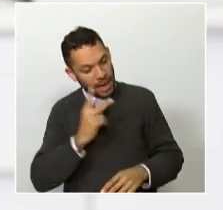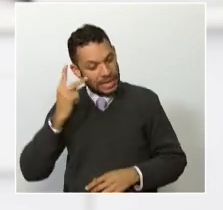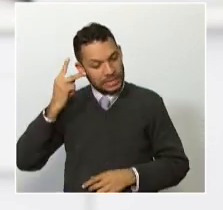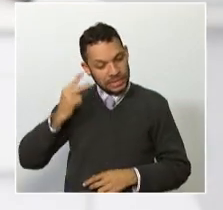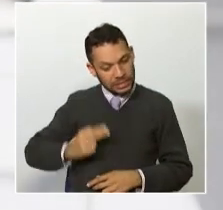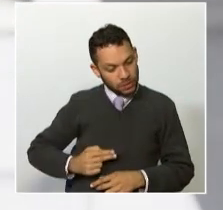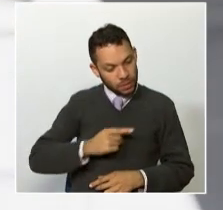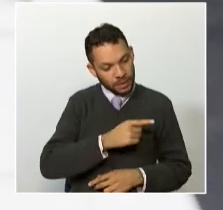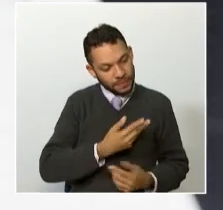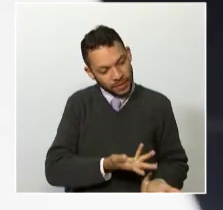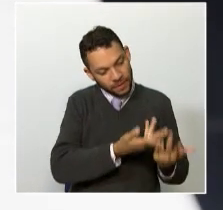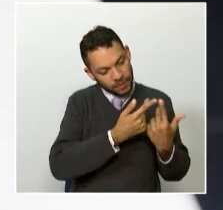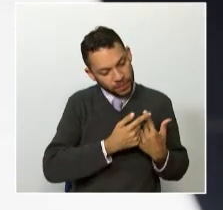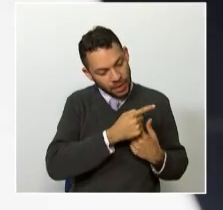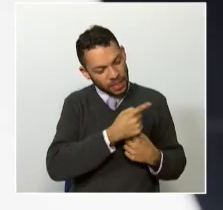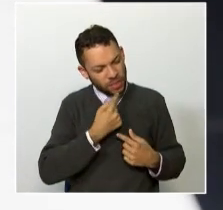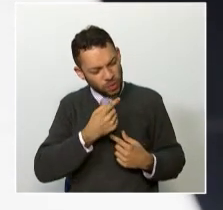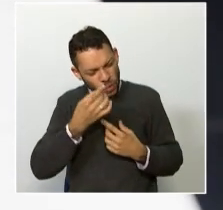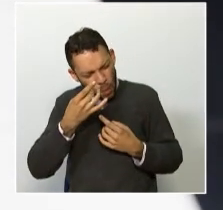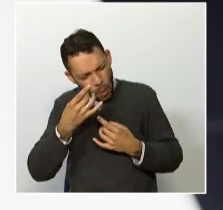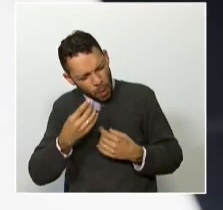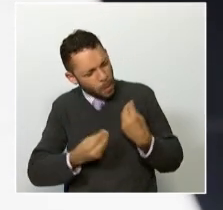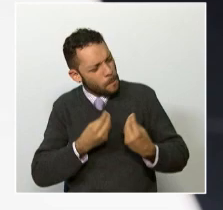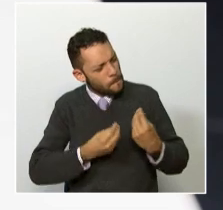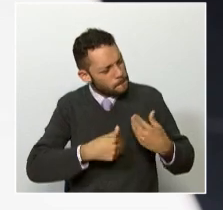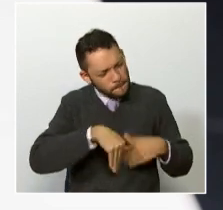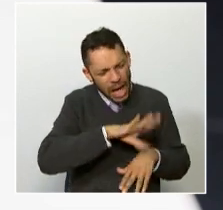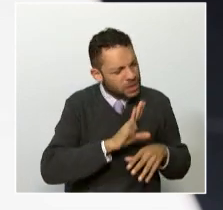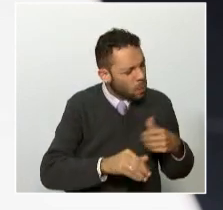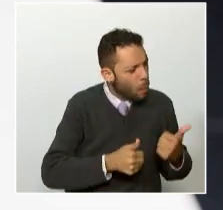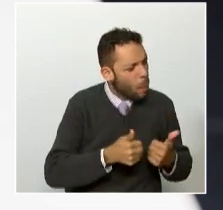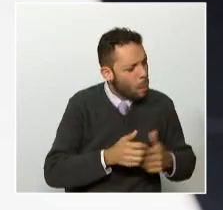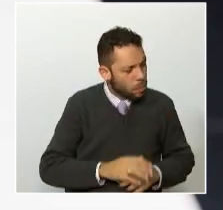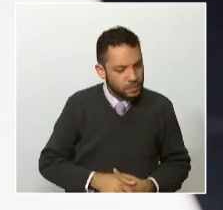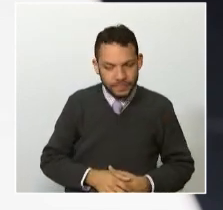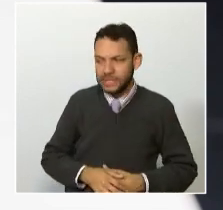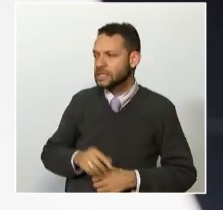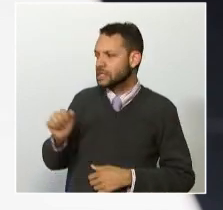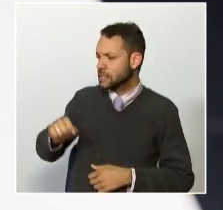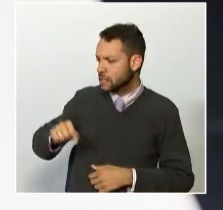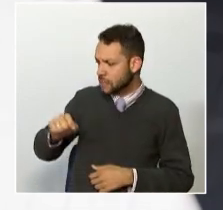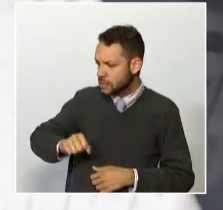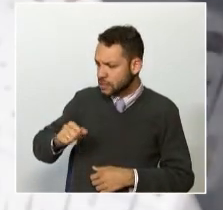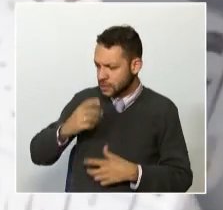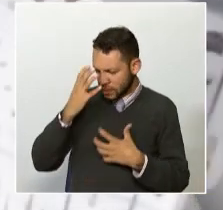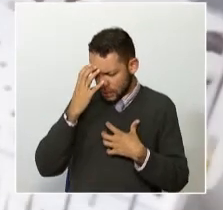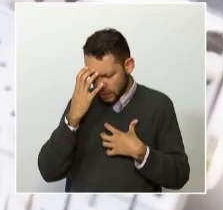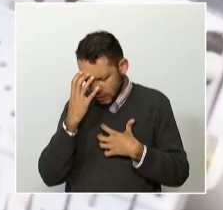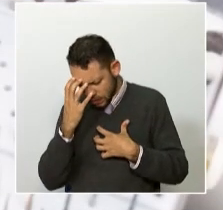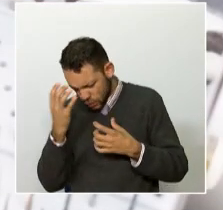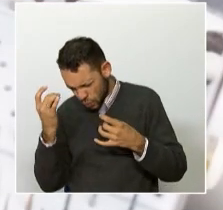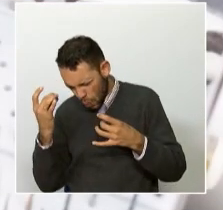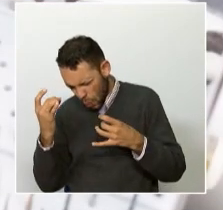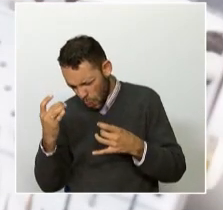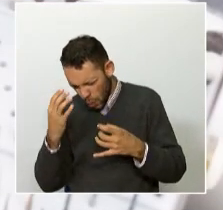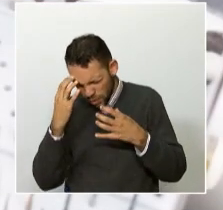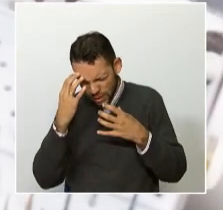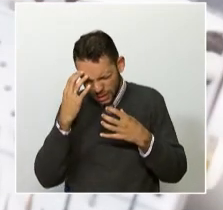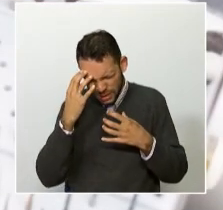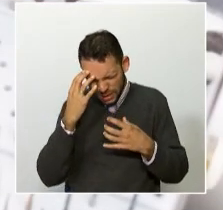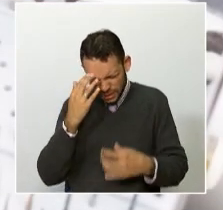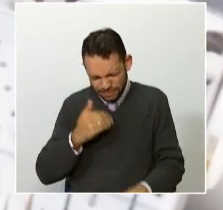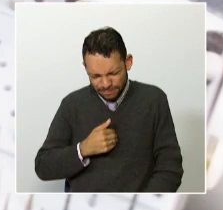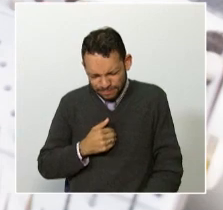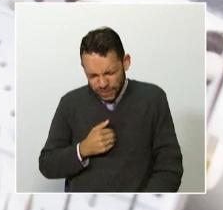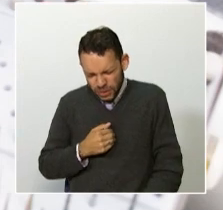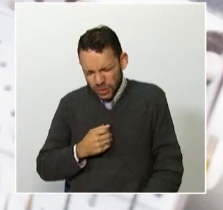Esa historia era ¿qué? Dolor de cabeza y qué más. Dolor de cabeza, muchas picadas, sobre todo en la parte derecha, que yo